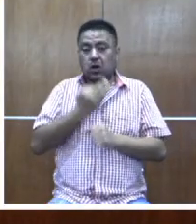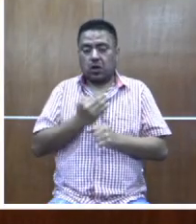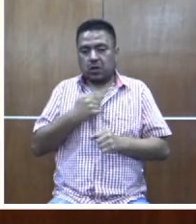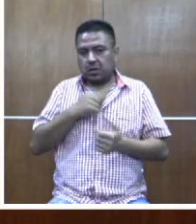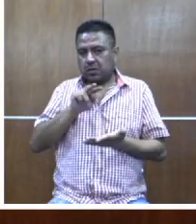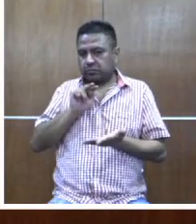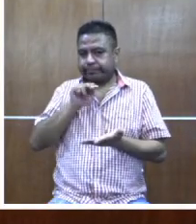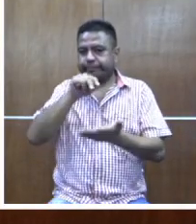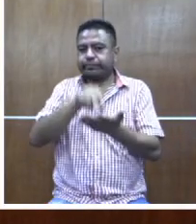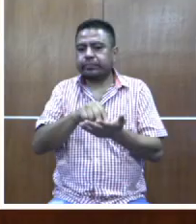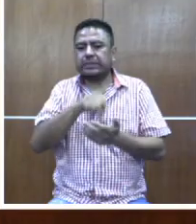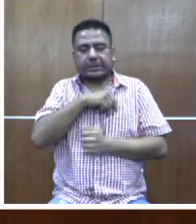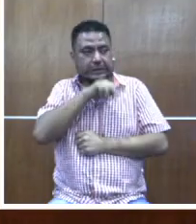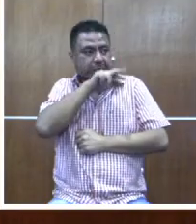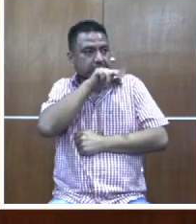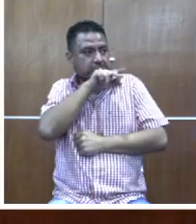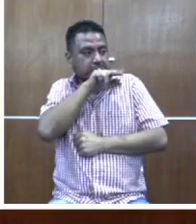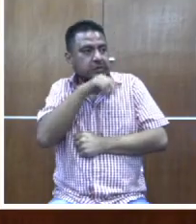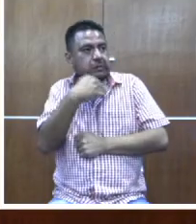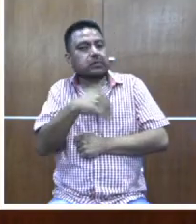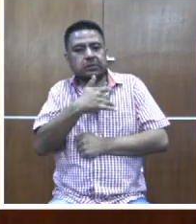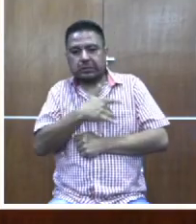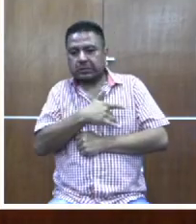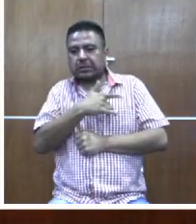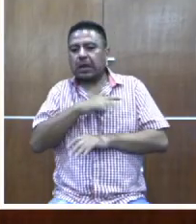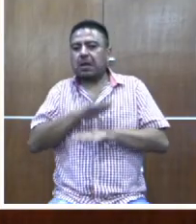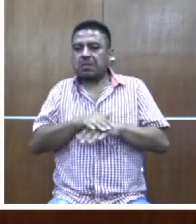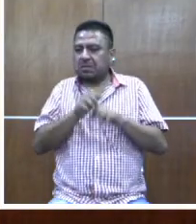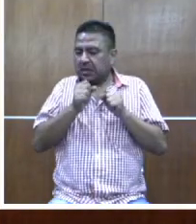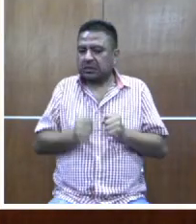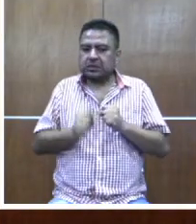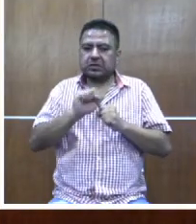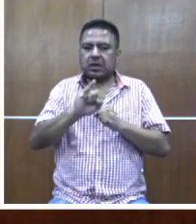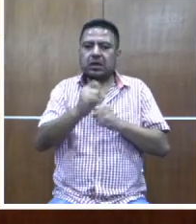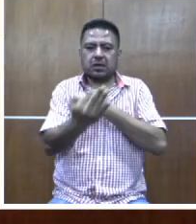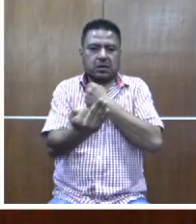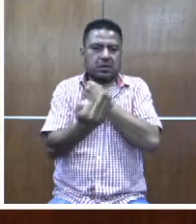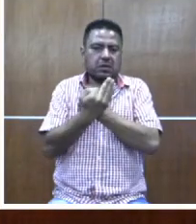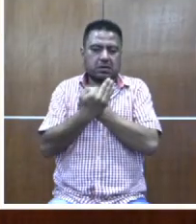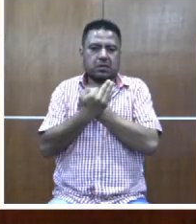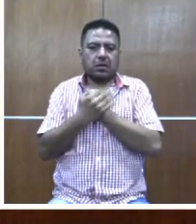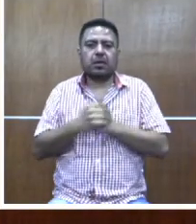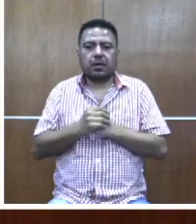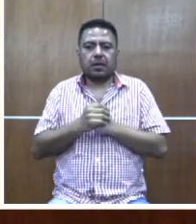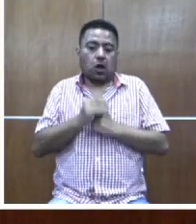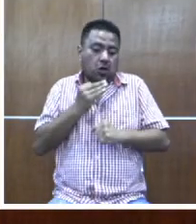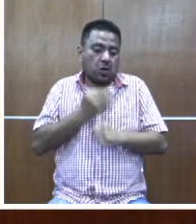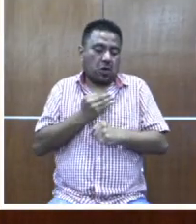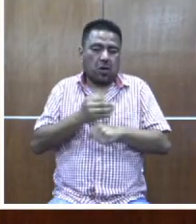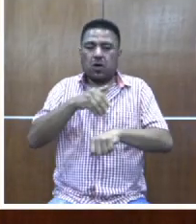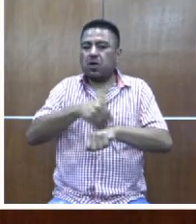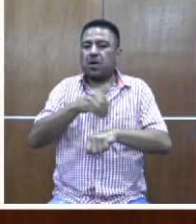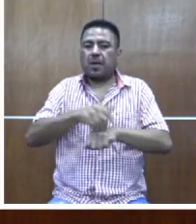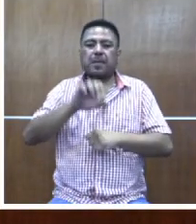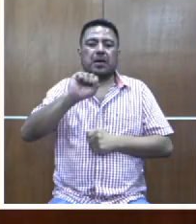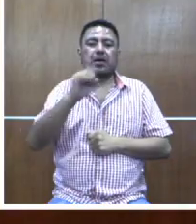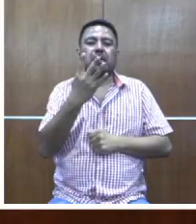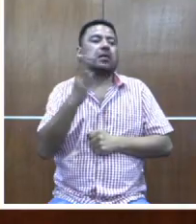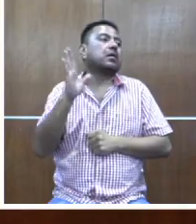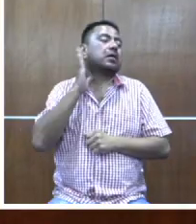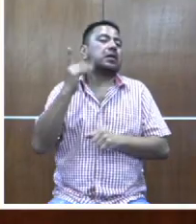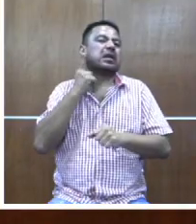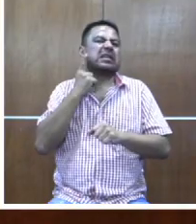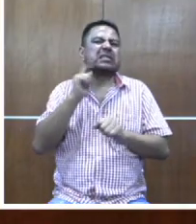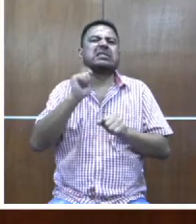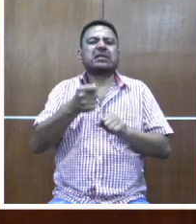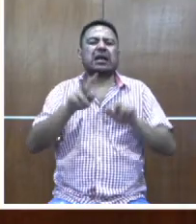esta tribuna preocupada pero segura de su respaldo. Traer a esta 64ª legislatura un